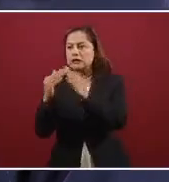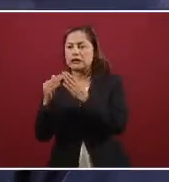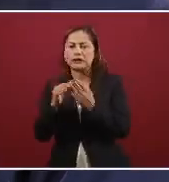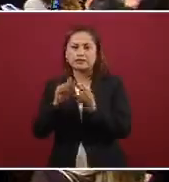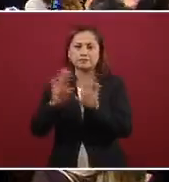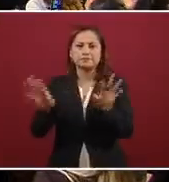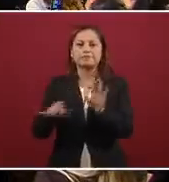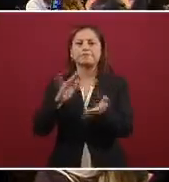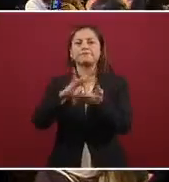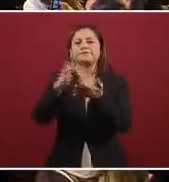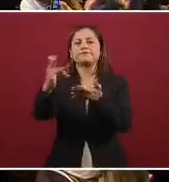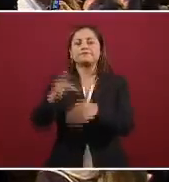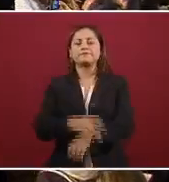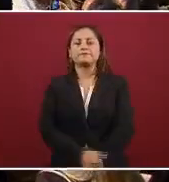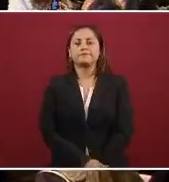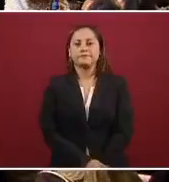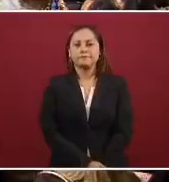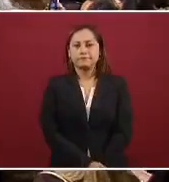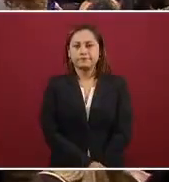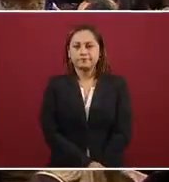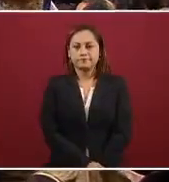Muchas gracias. Dios, adiós.